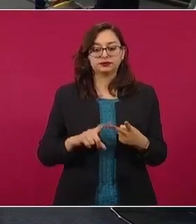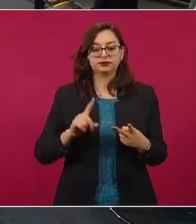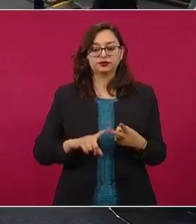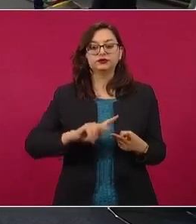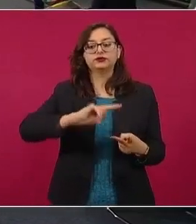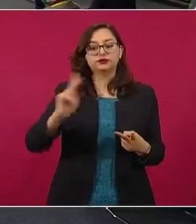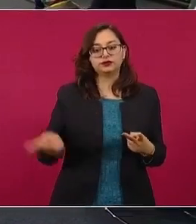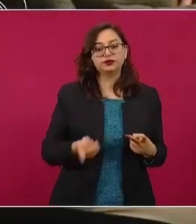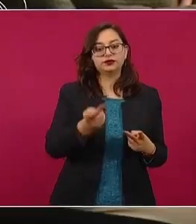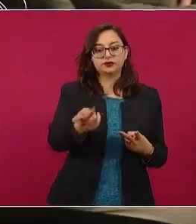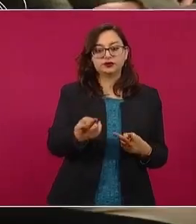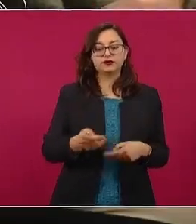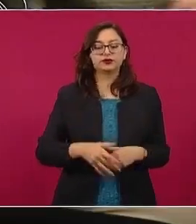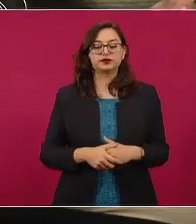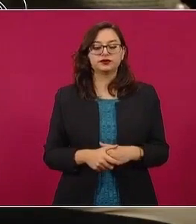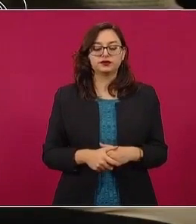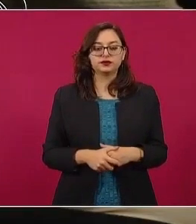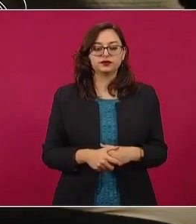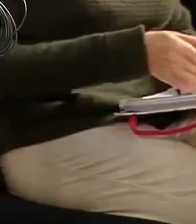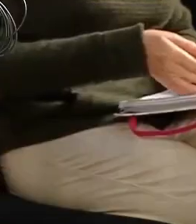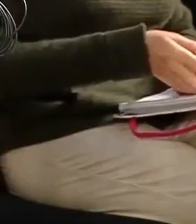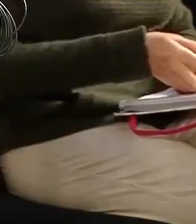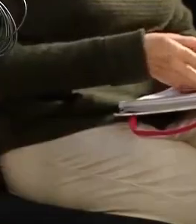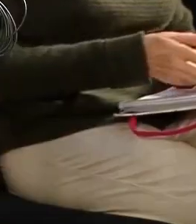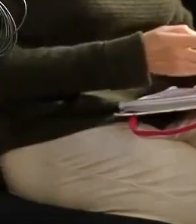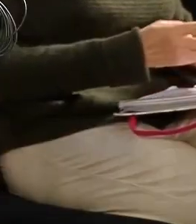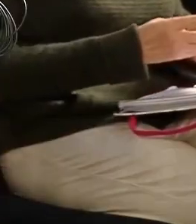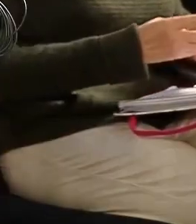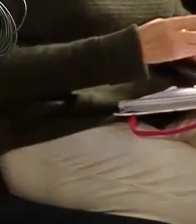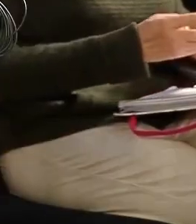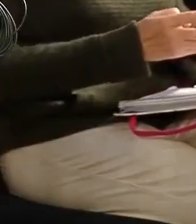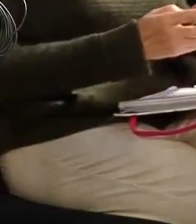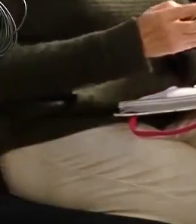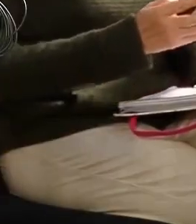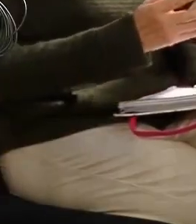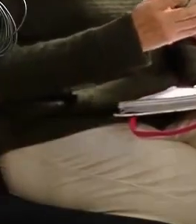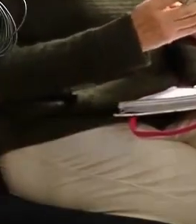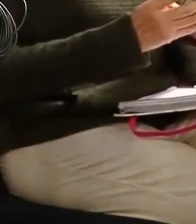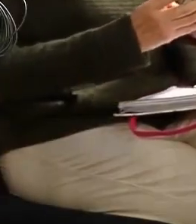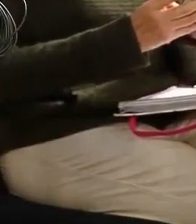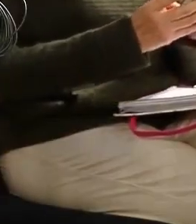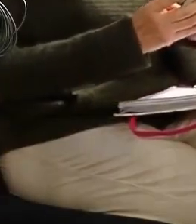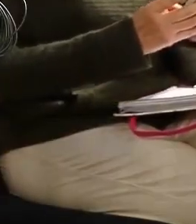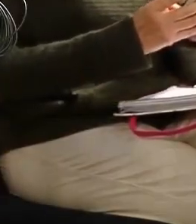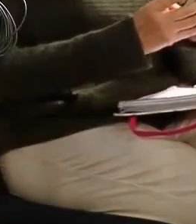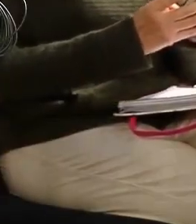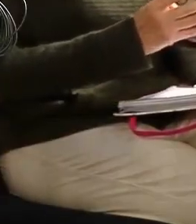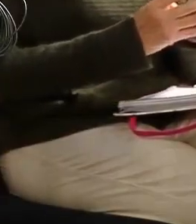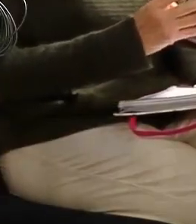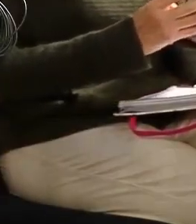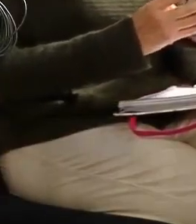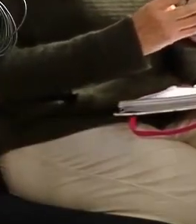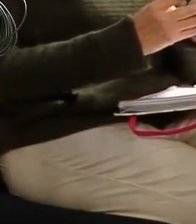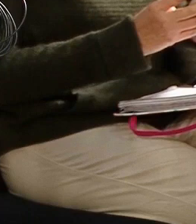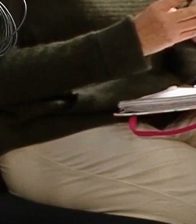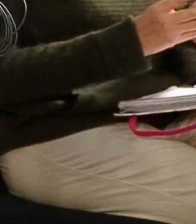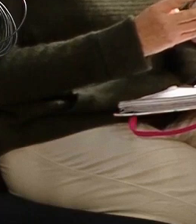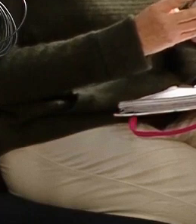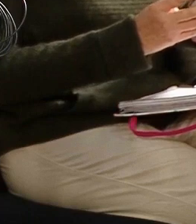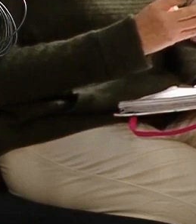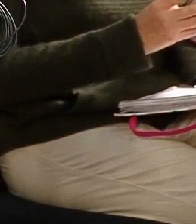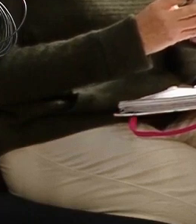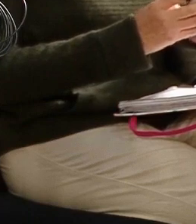quisiera saber cómo va el tema de estos dos medicamentos, Paxlovid y Molnupiravir, y